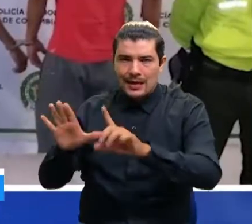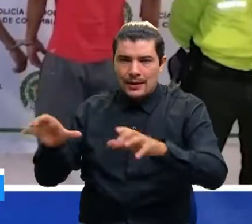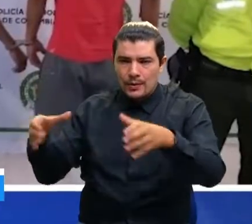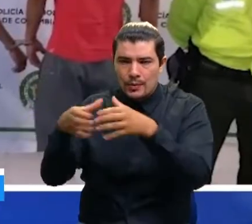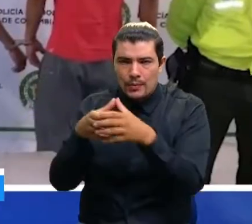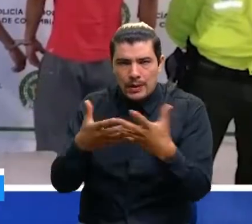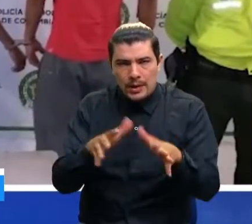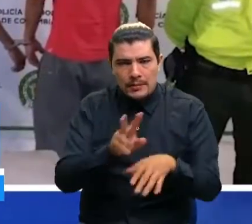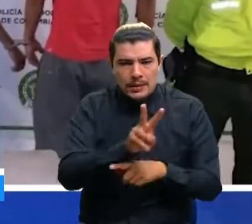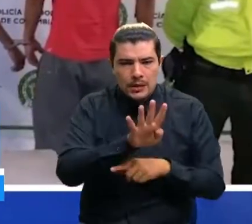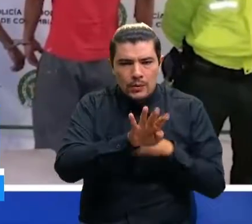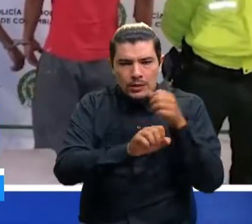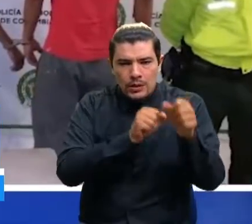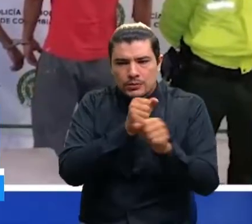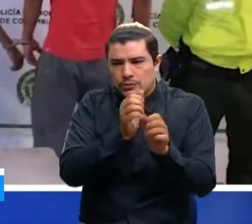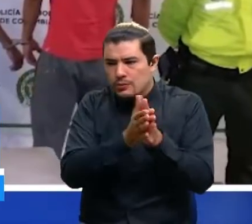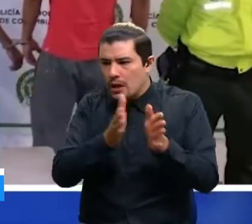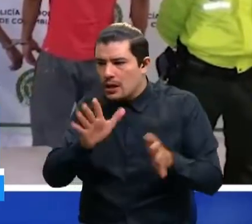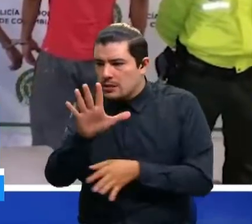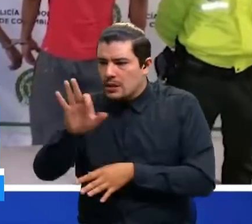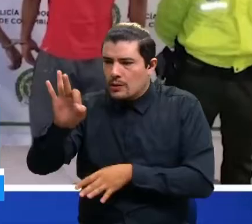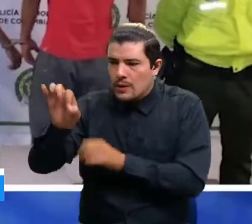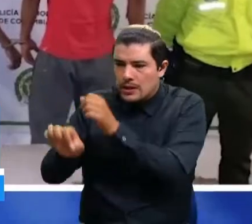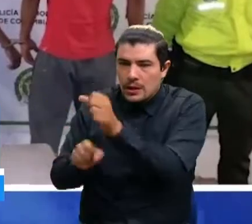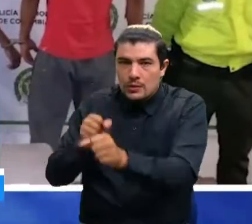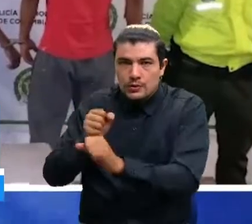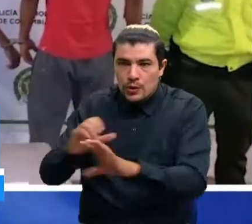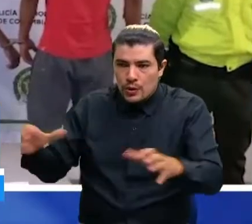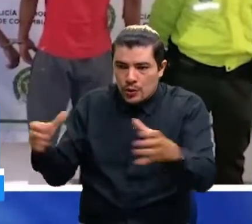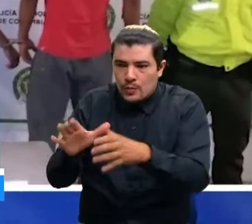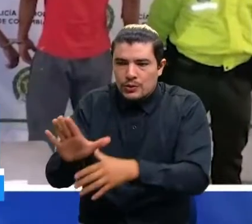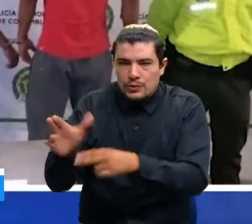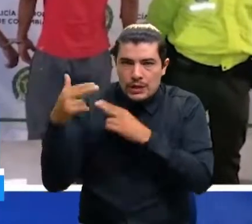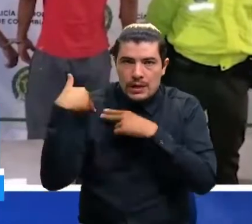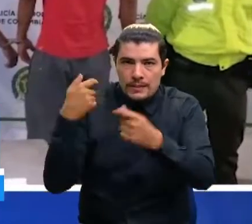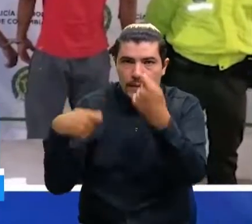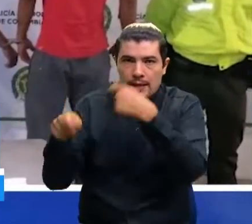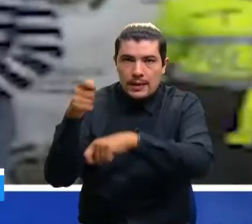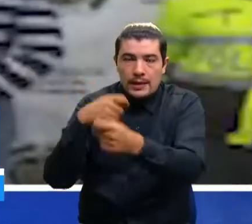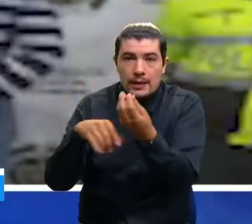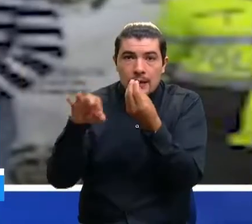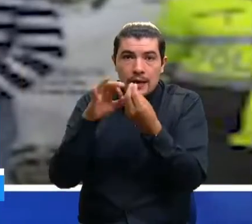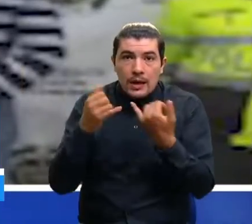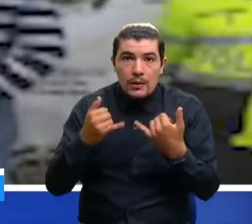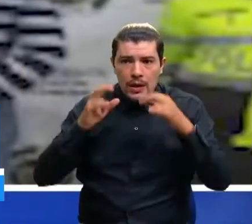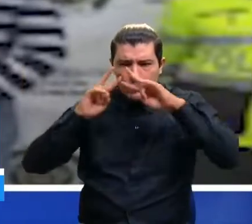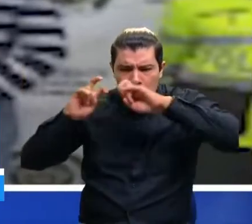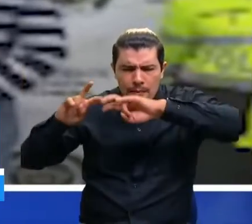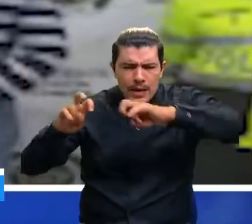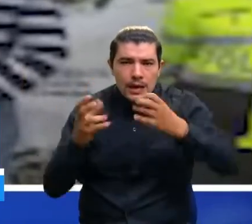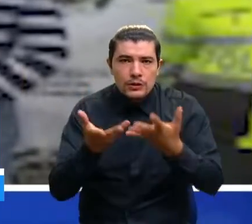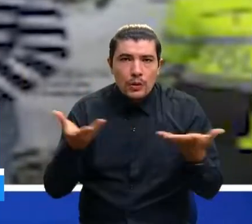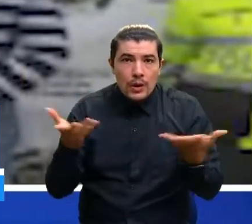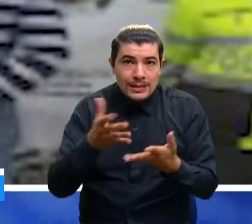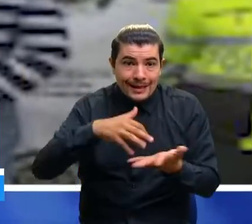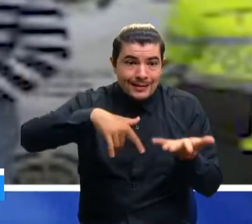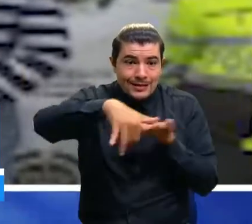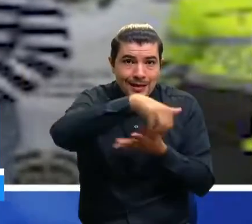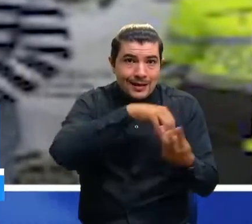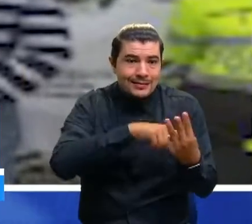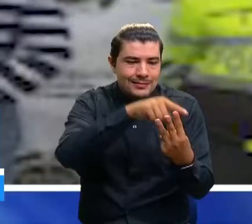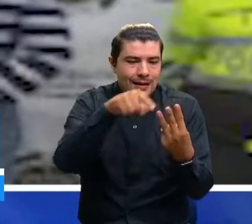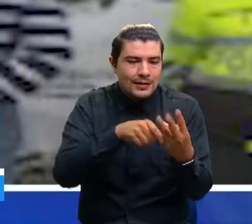oscilan entre los 24 y 58 años de edad. Operativos que se llevaron a cabo en 3 municipios del departamento de